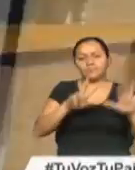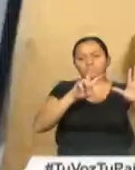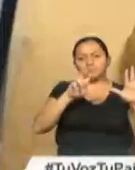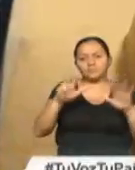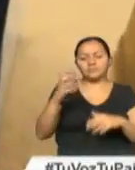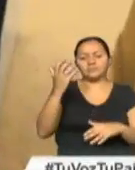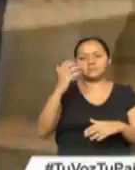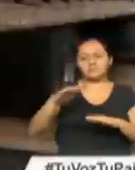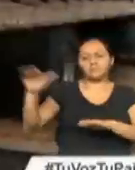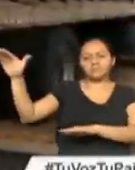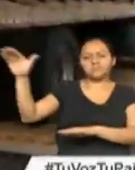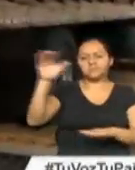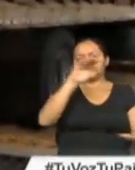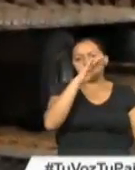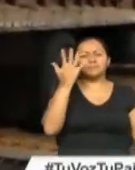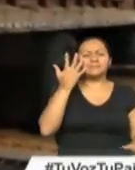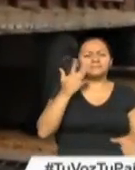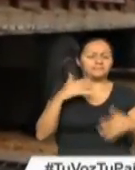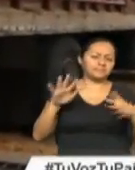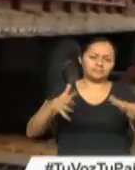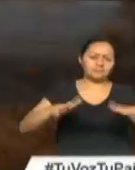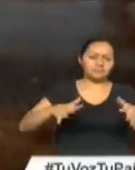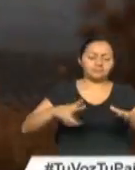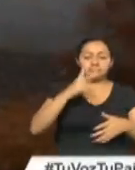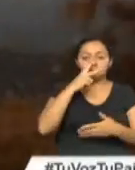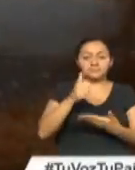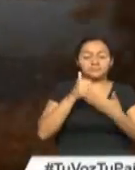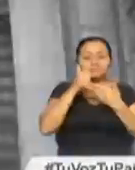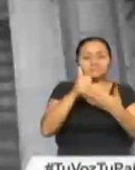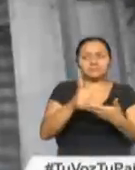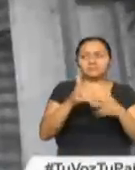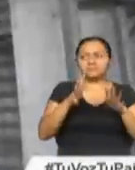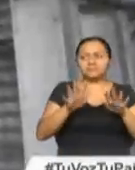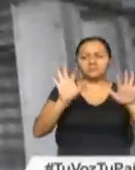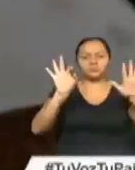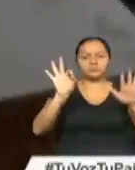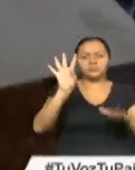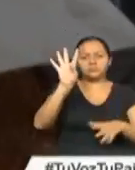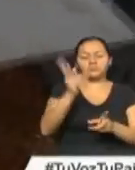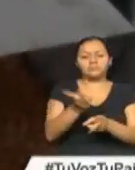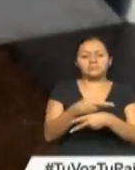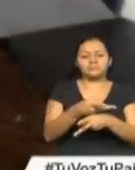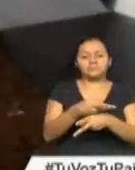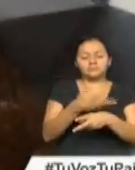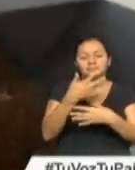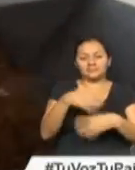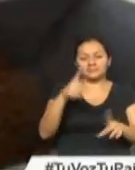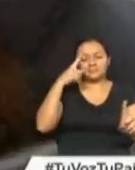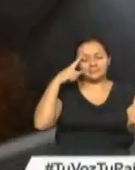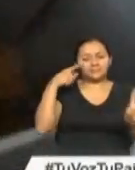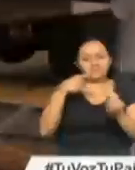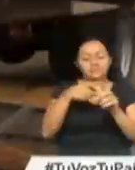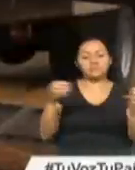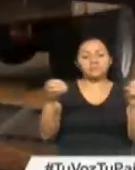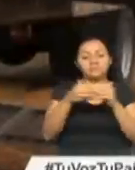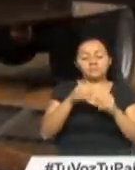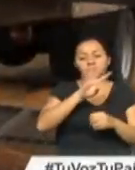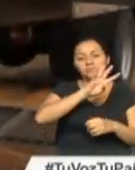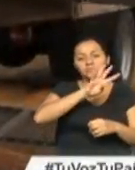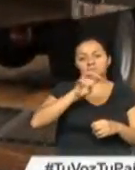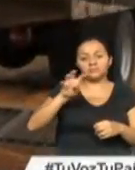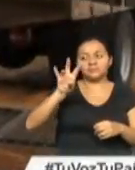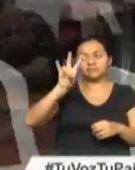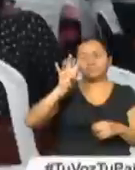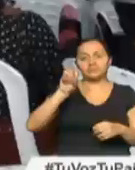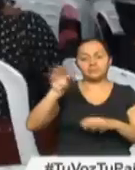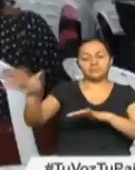800 quintales diarios aproximadamente. Beneficiará a 94 productores de manera directa y a más de